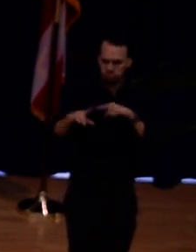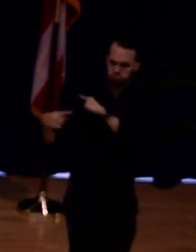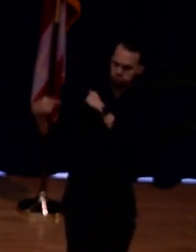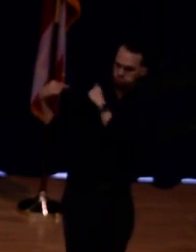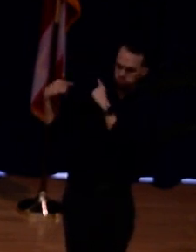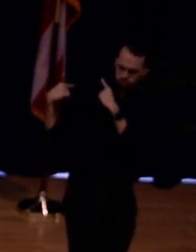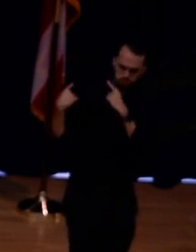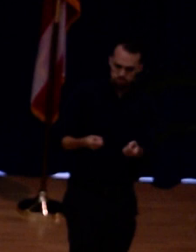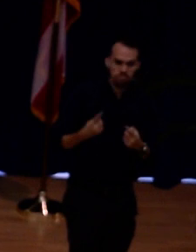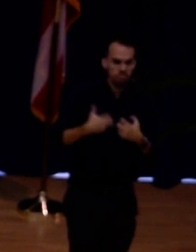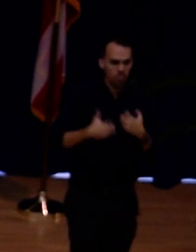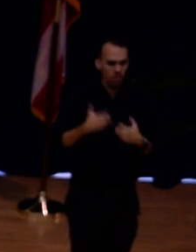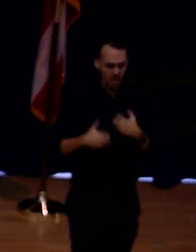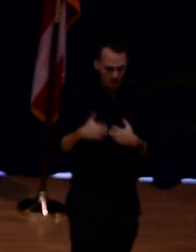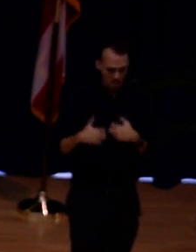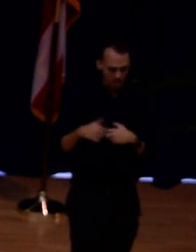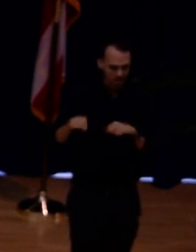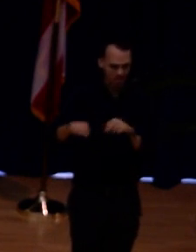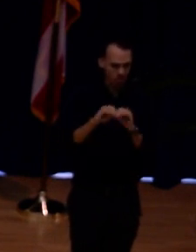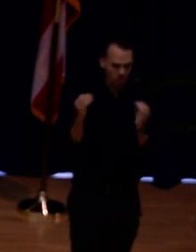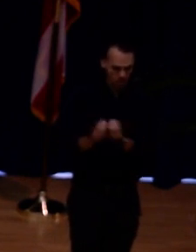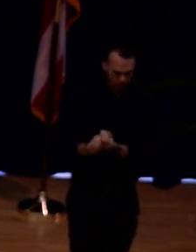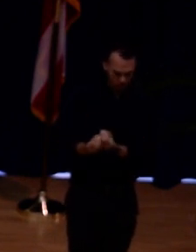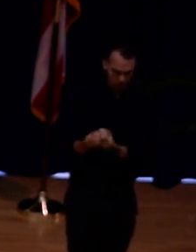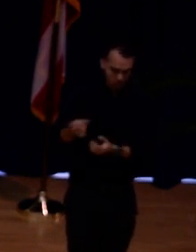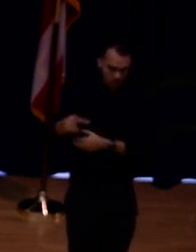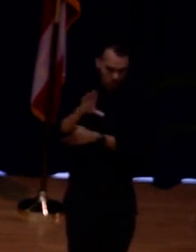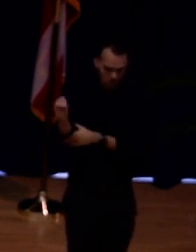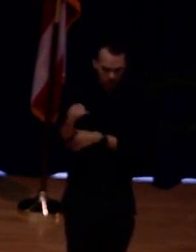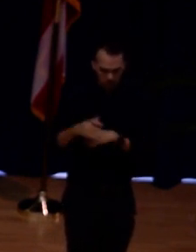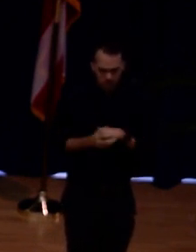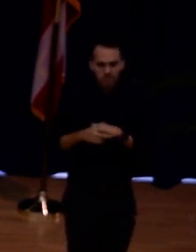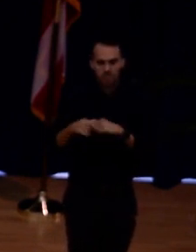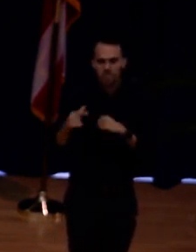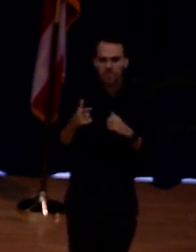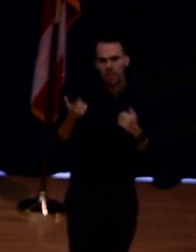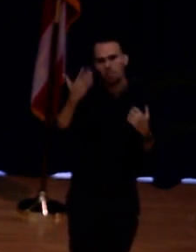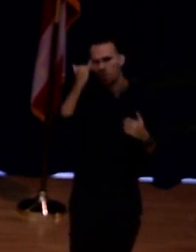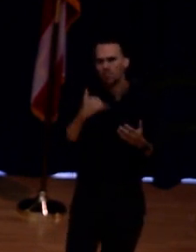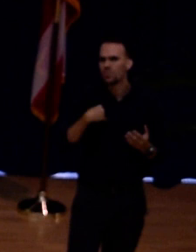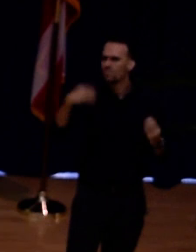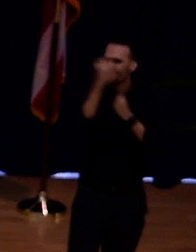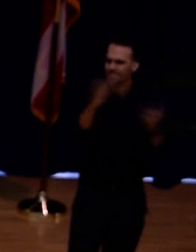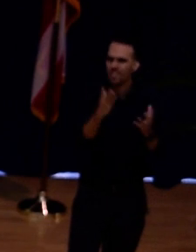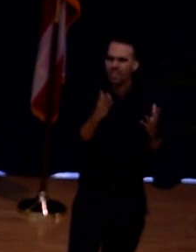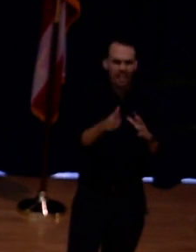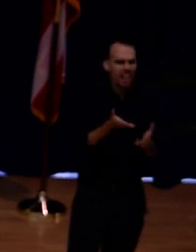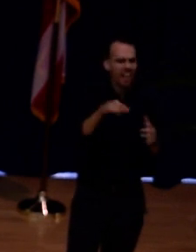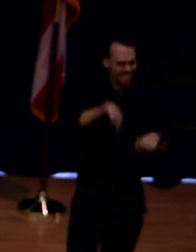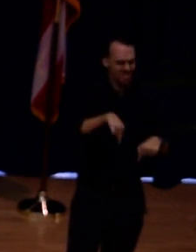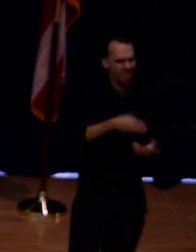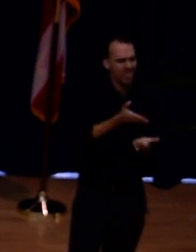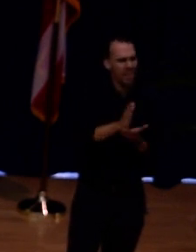años de esa entidad. Y por eso, asimismo, decimos que la energía es un derecho y que todo el mundo